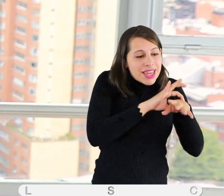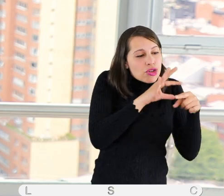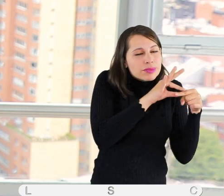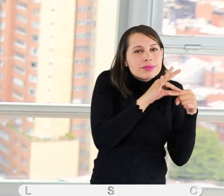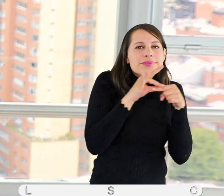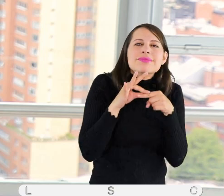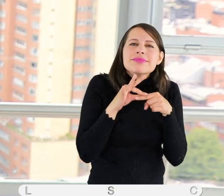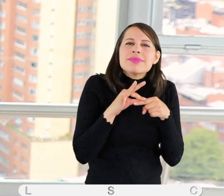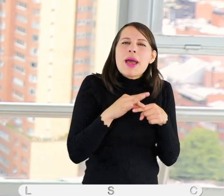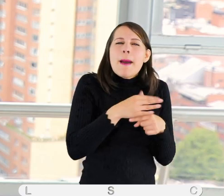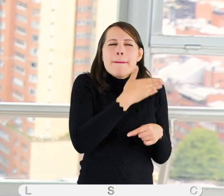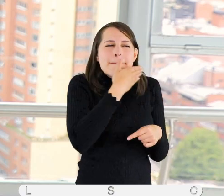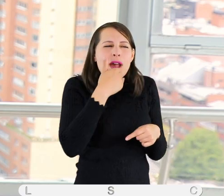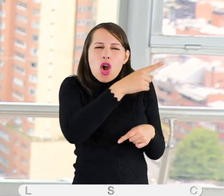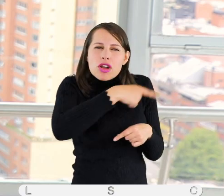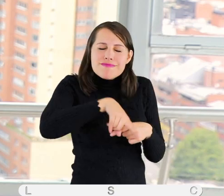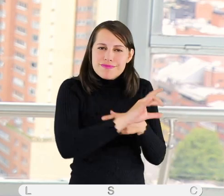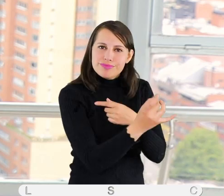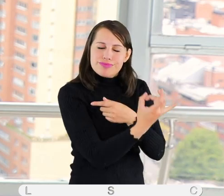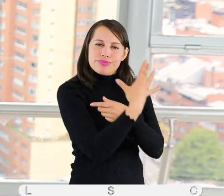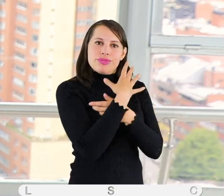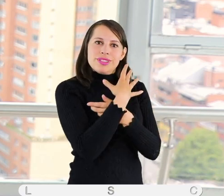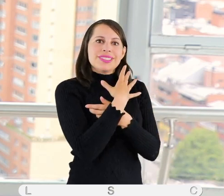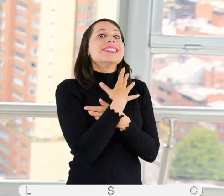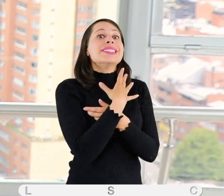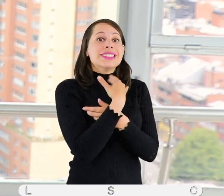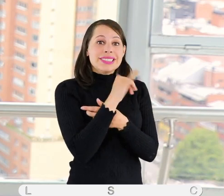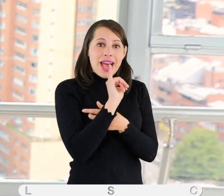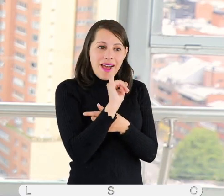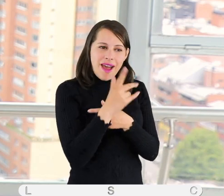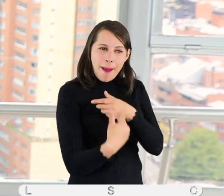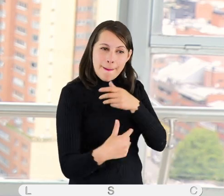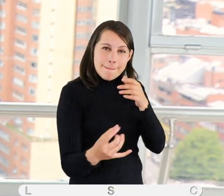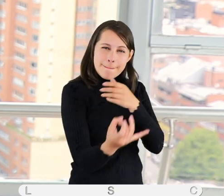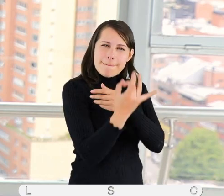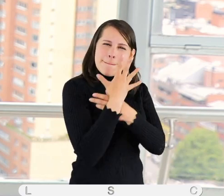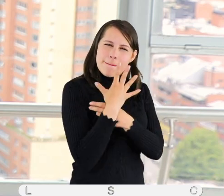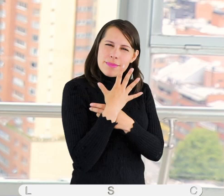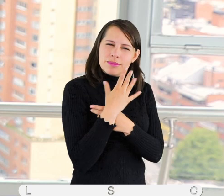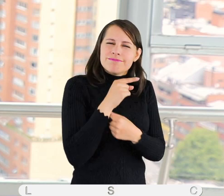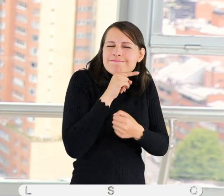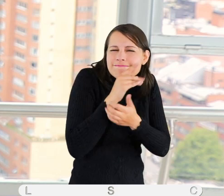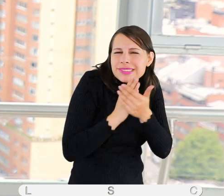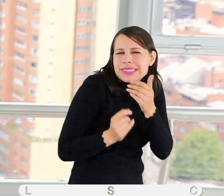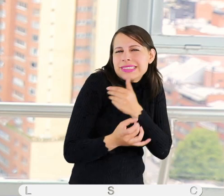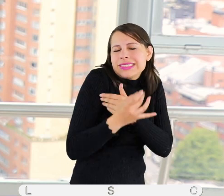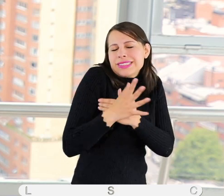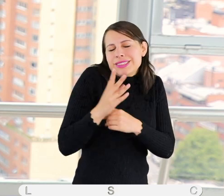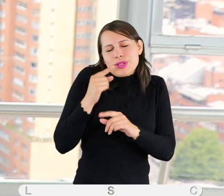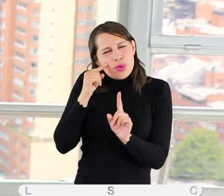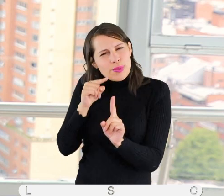nuestros residentes sean mejores que nosotros, nos superen. Si nos superan, nosotros